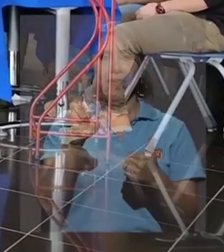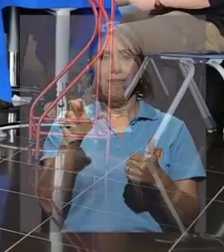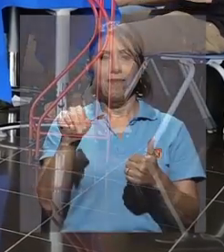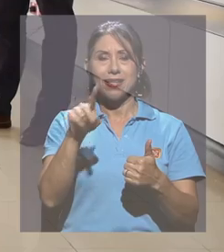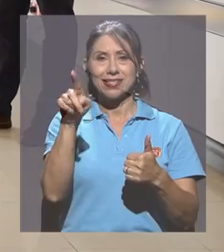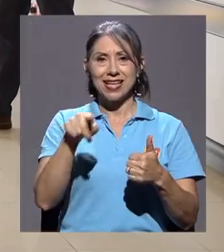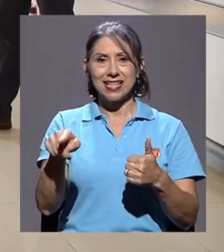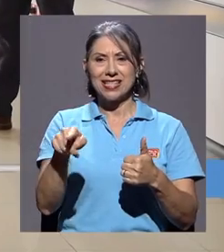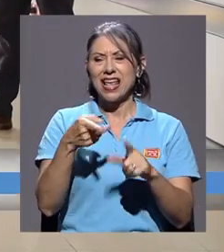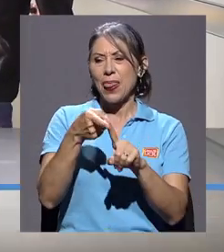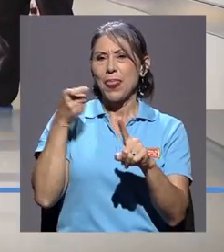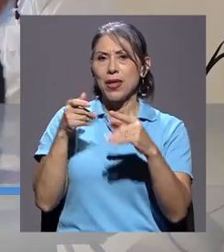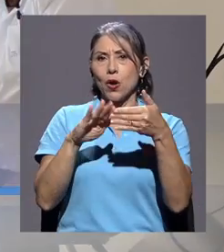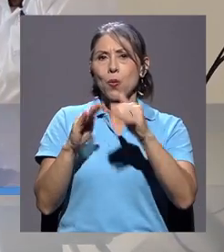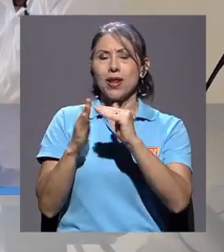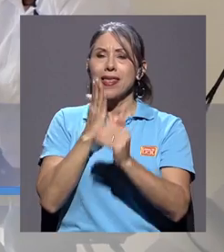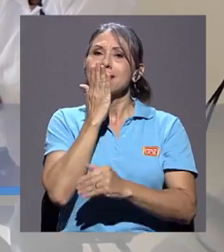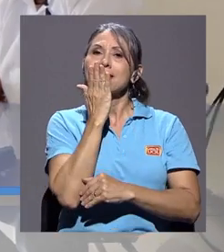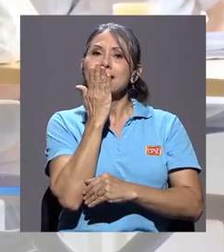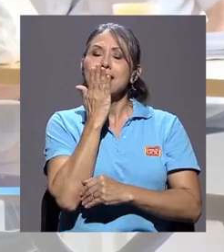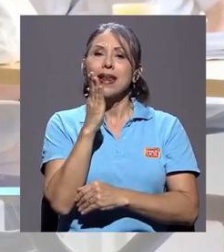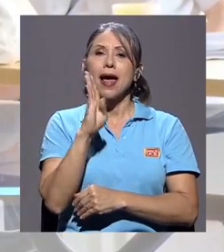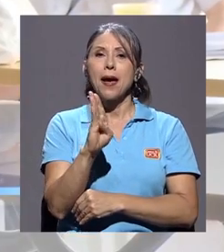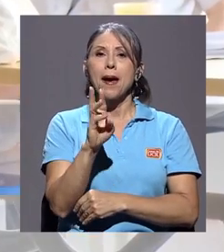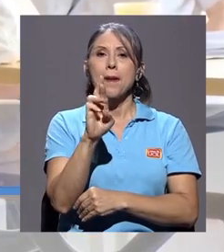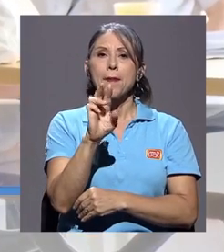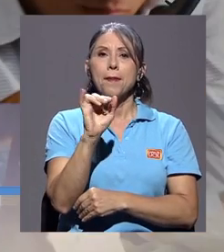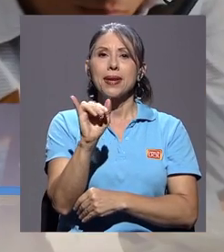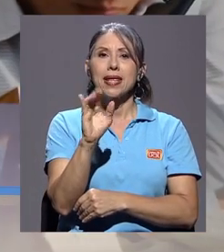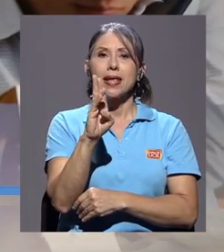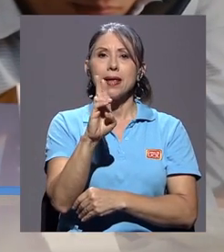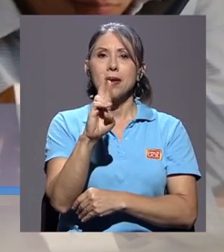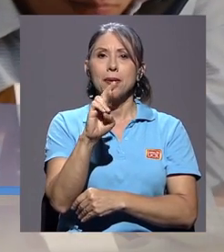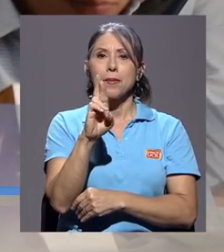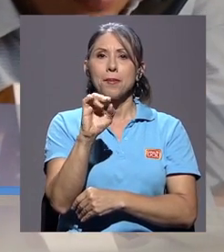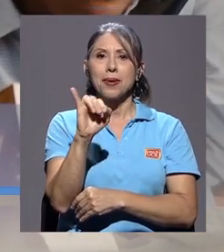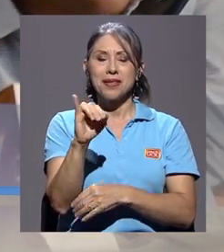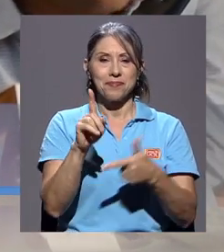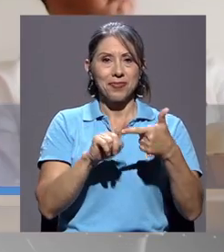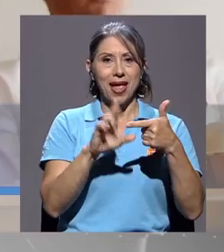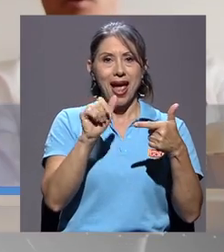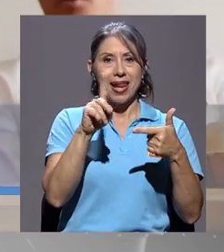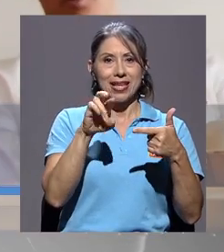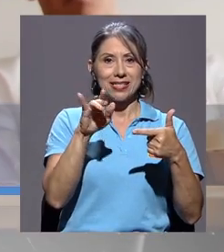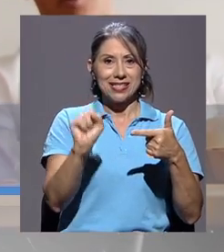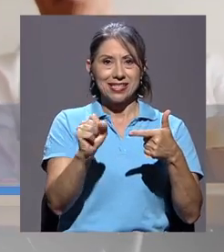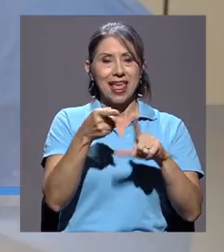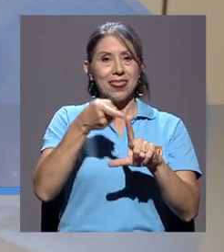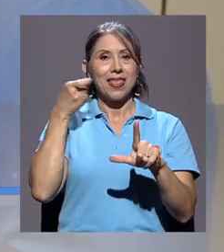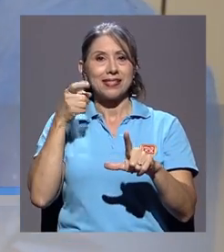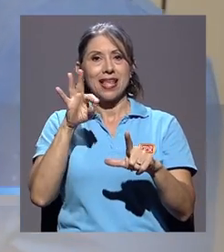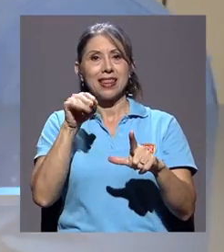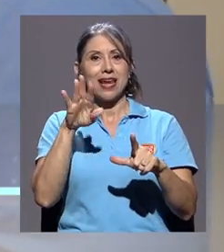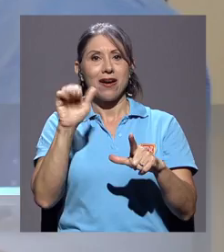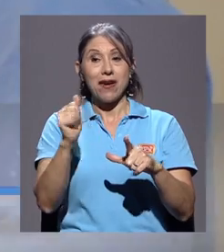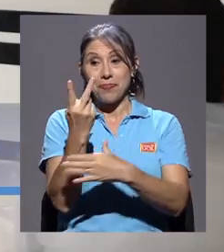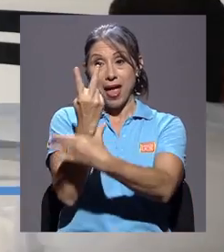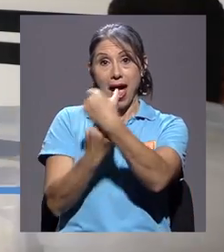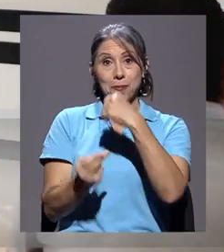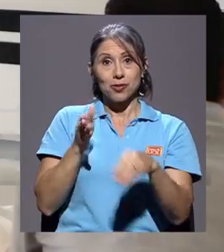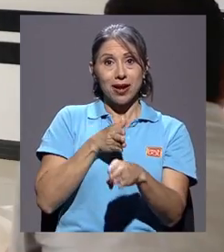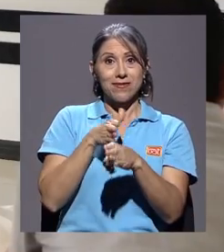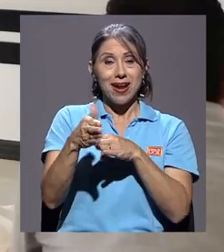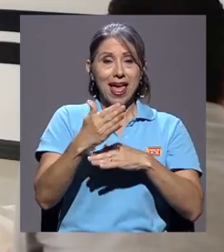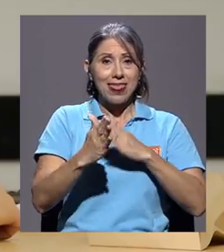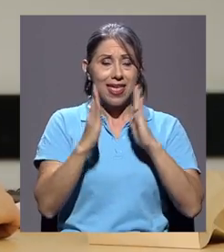Iván Selles es oriundo de la comunidad indígena Bribri y Alexis de la comunidad de Térraba. Ambos cursan la carrera